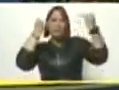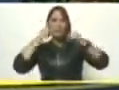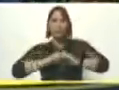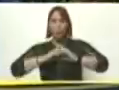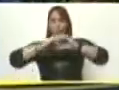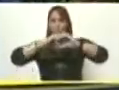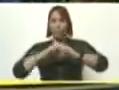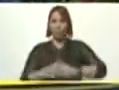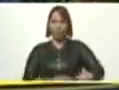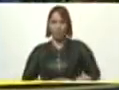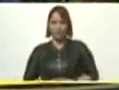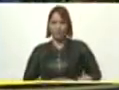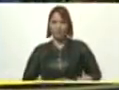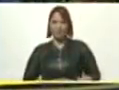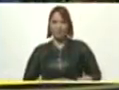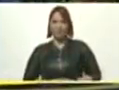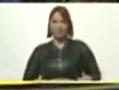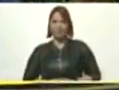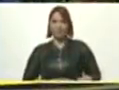corazón llanero